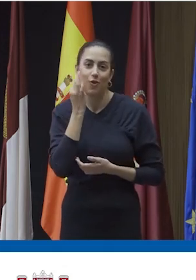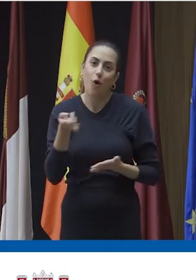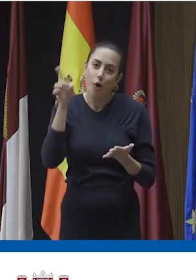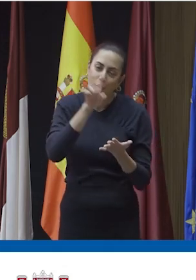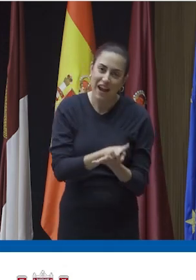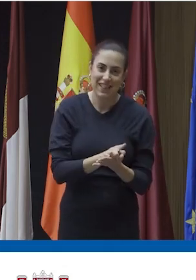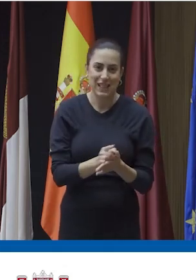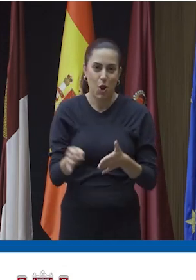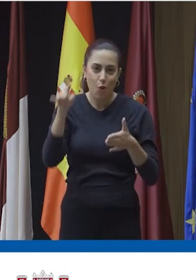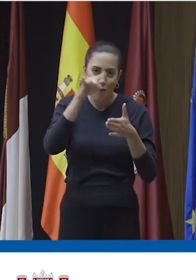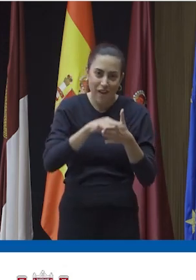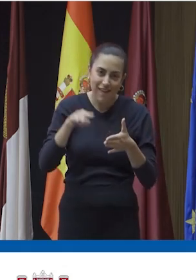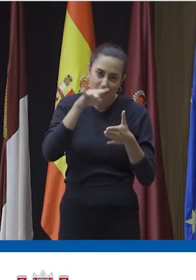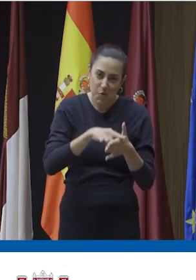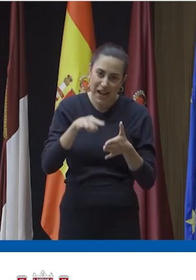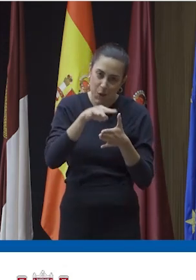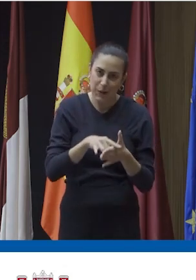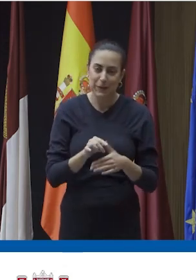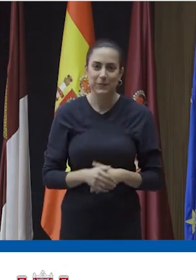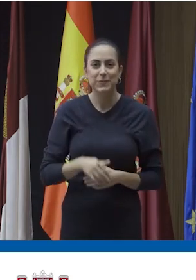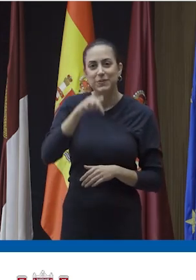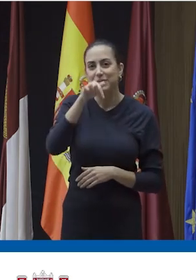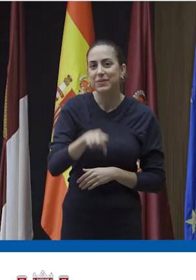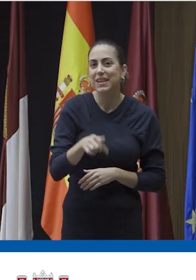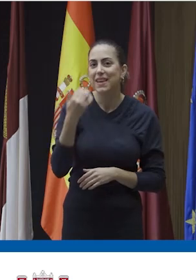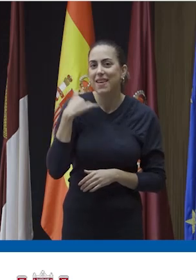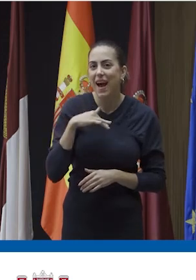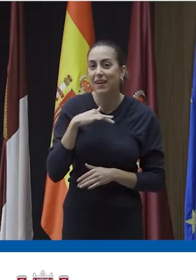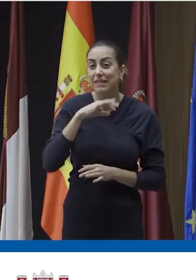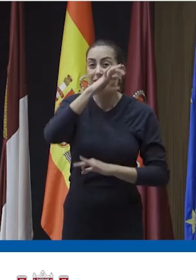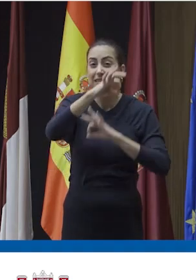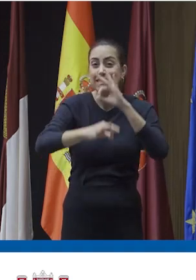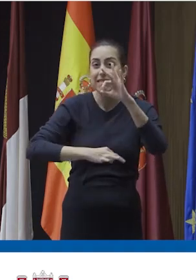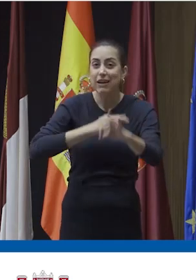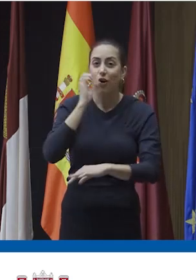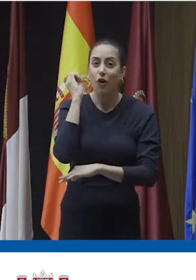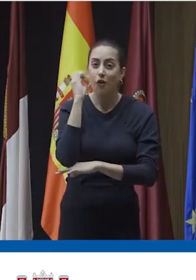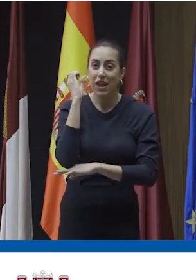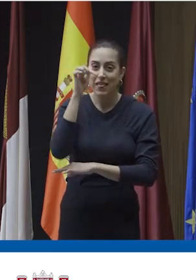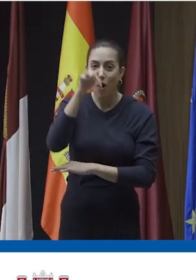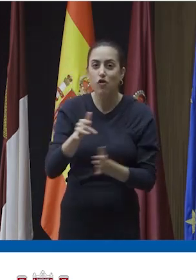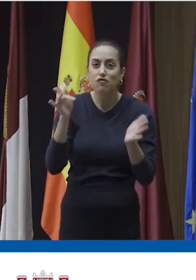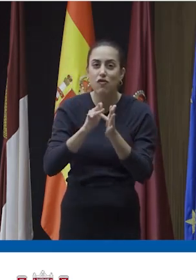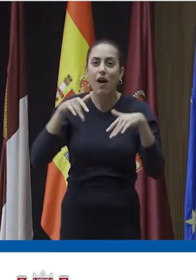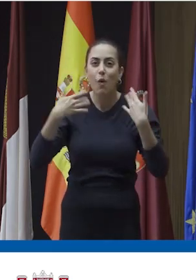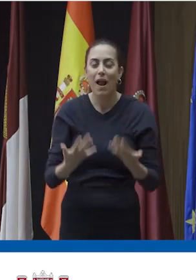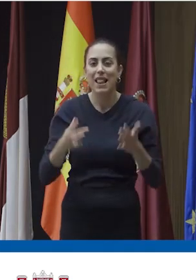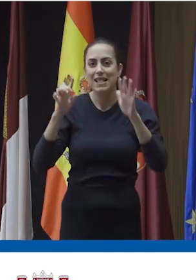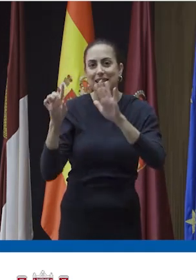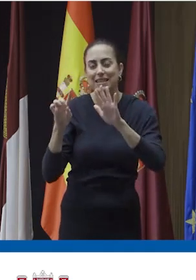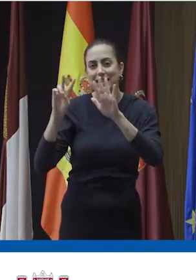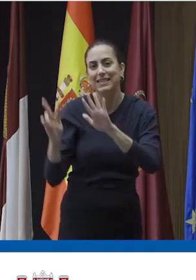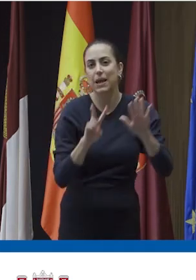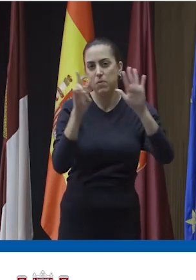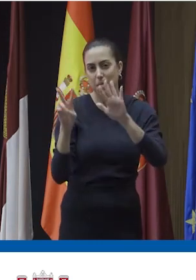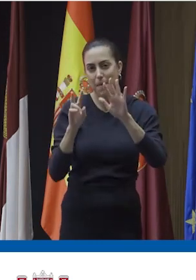más, un lunes más, en este caso a la ya séptima de las conferencias enmarcadas dentro de este